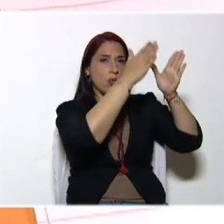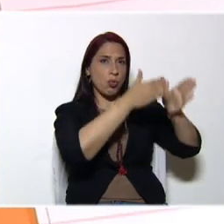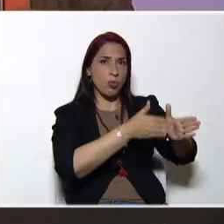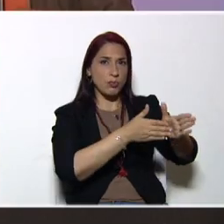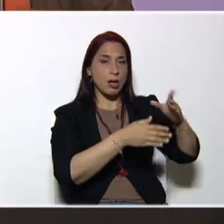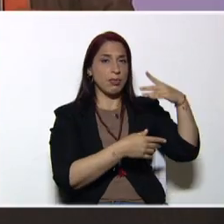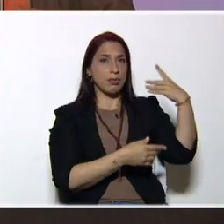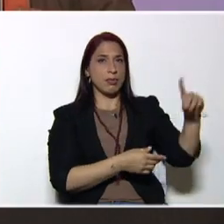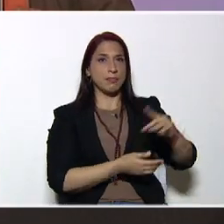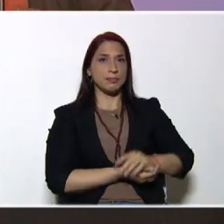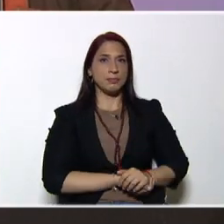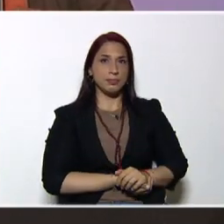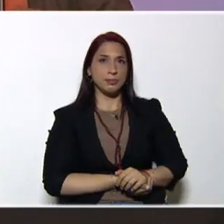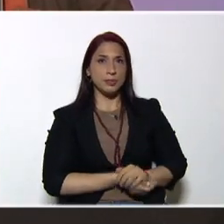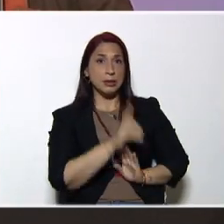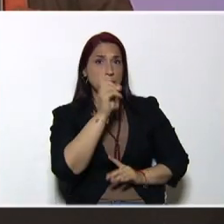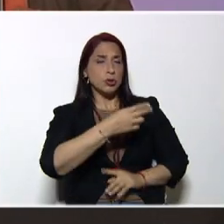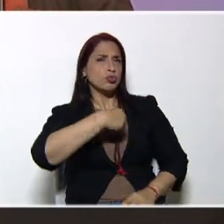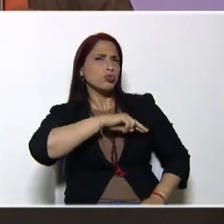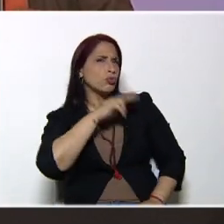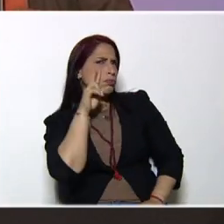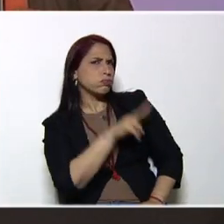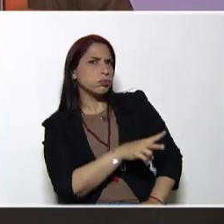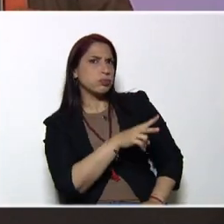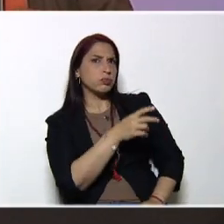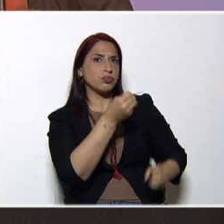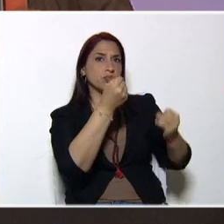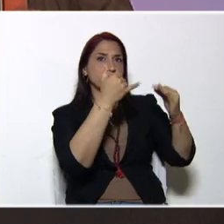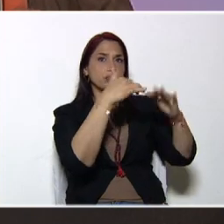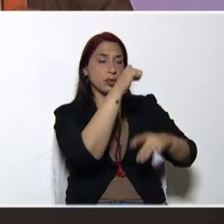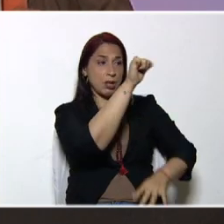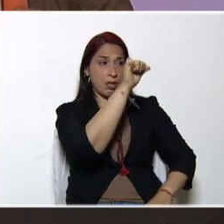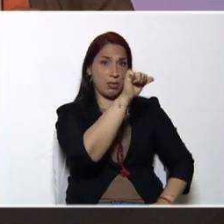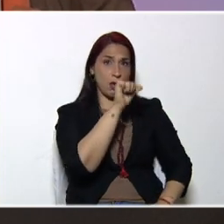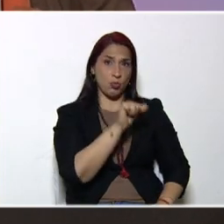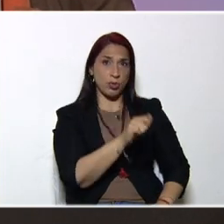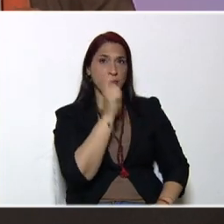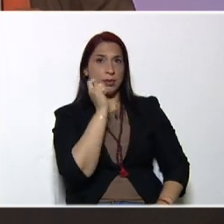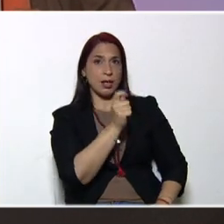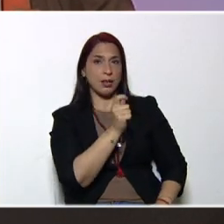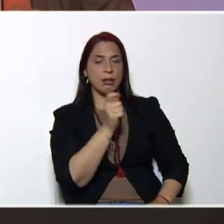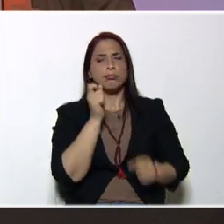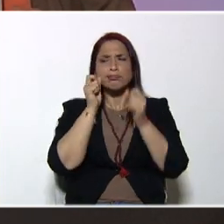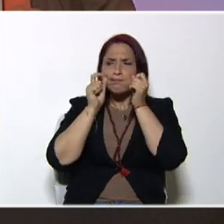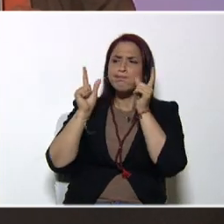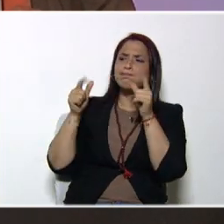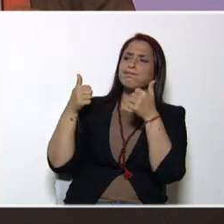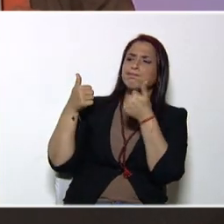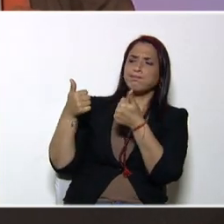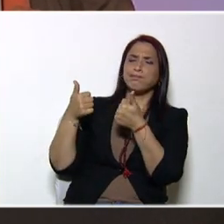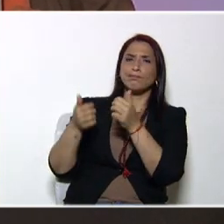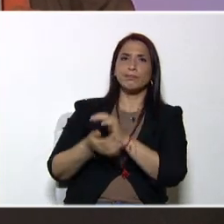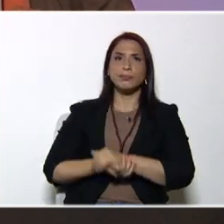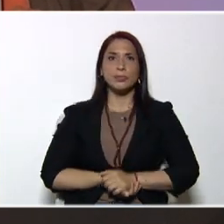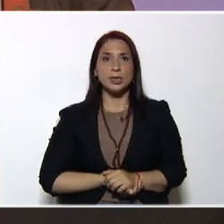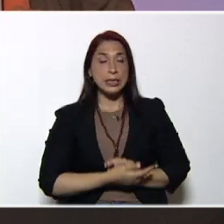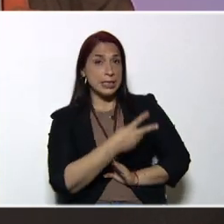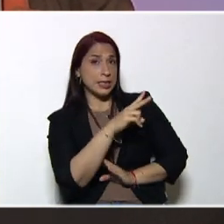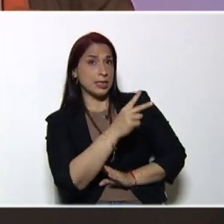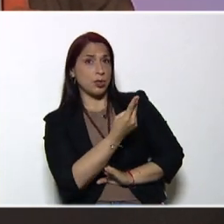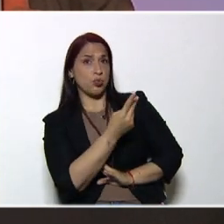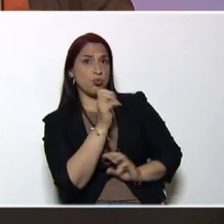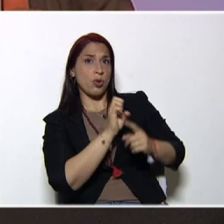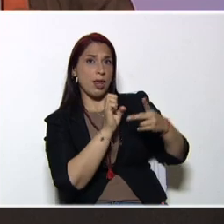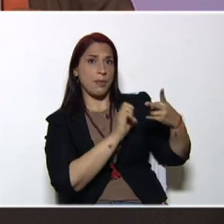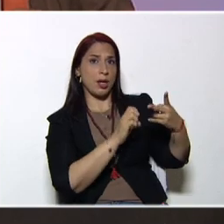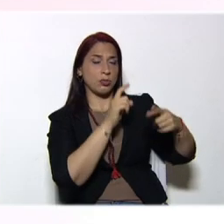la derecha y aquí vamos a ir enumerando cada una de las tareas. Ok. Como segundo elemento